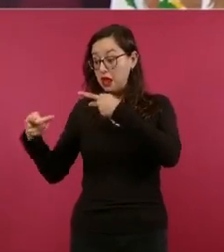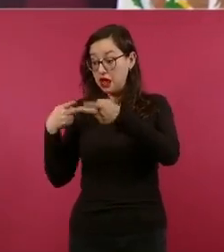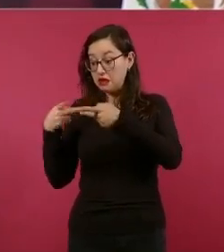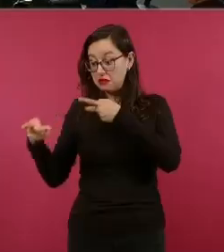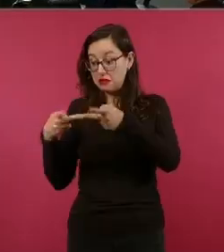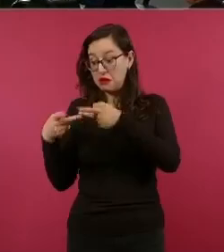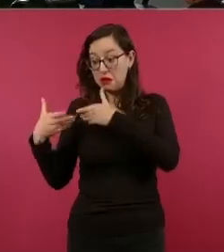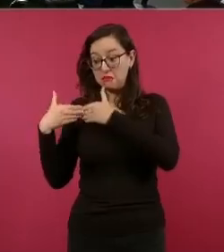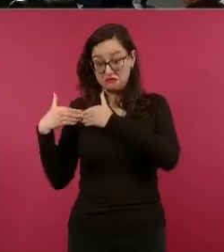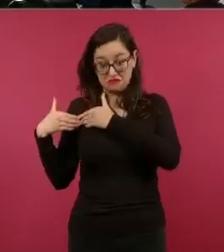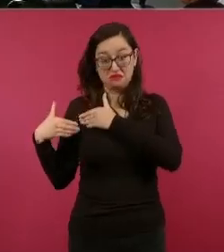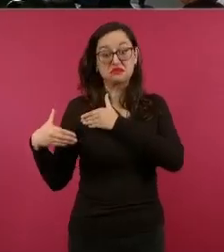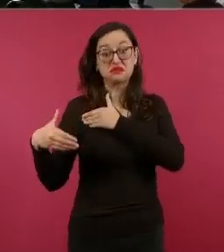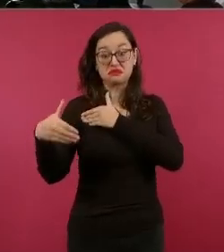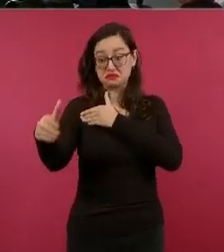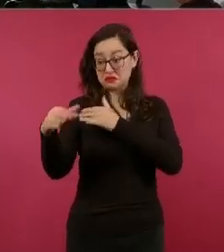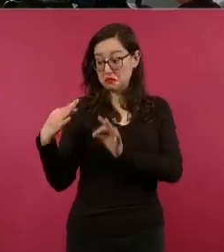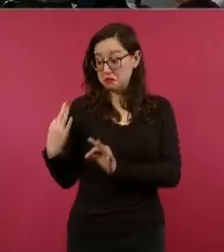un plan